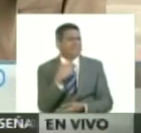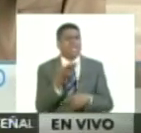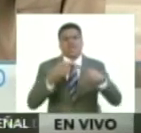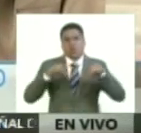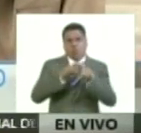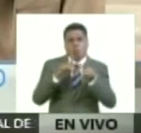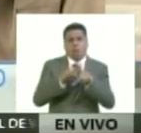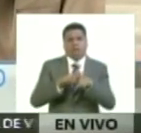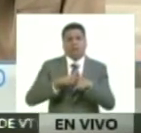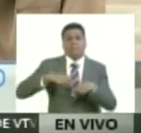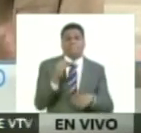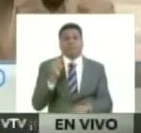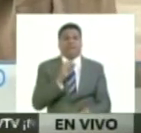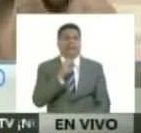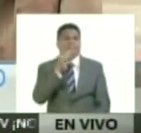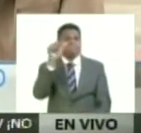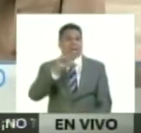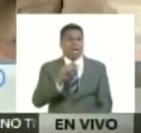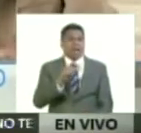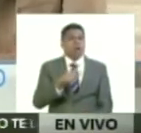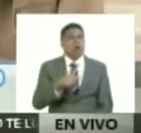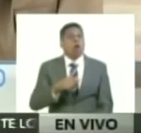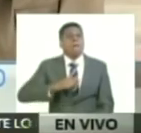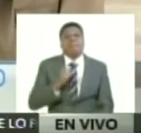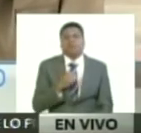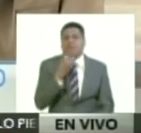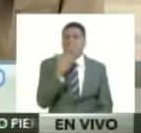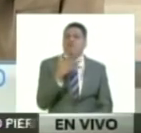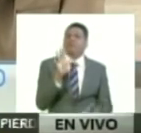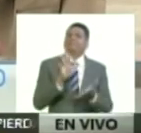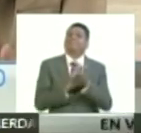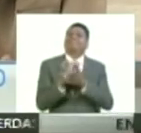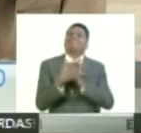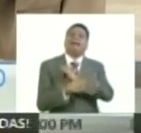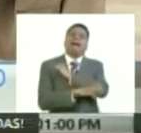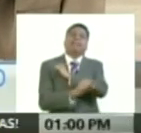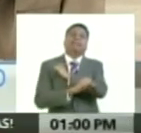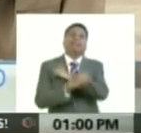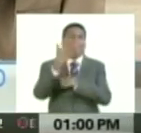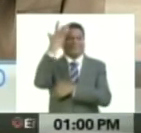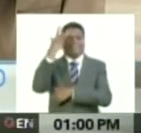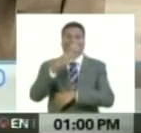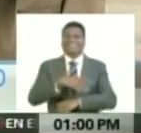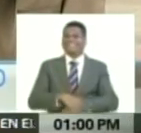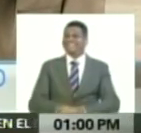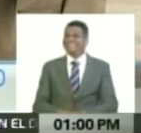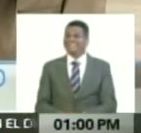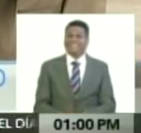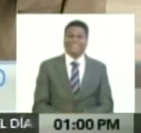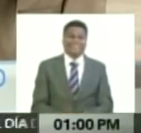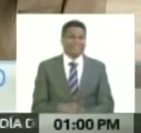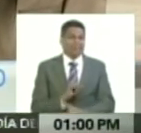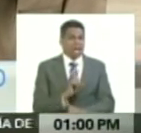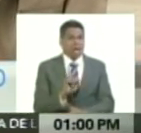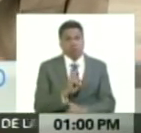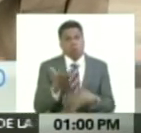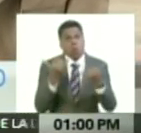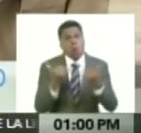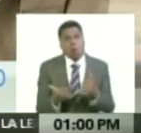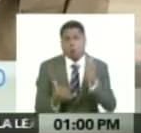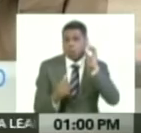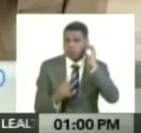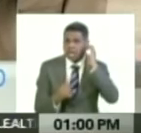al policía bueno. Nosotros, con una sola palabra, nos mantenemos en la mesa de diálogo. Ahora bien, los asuntos relacionados